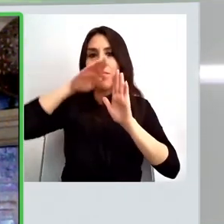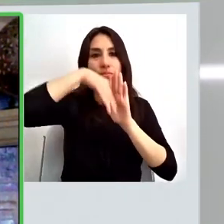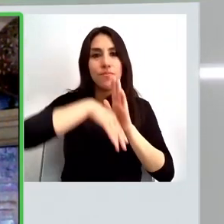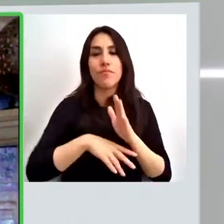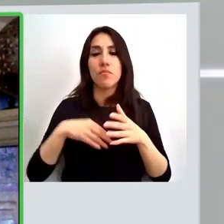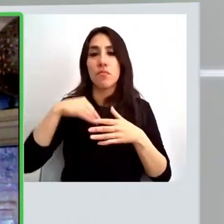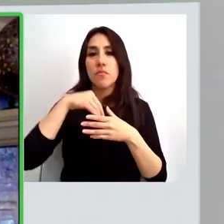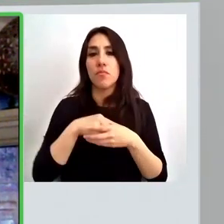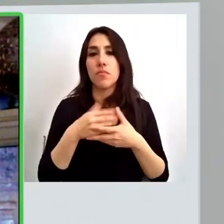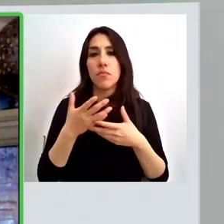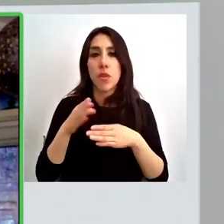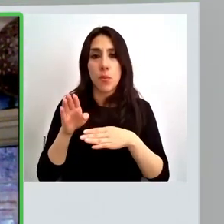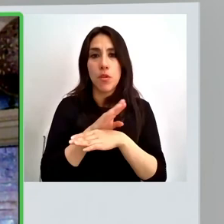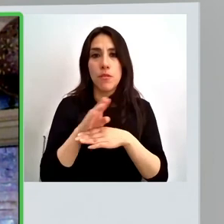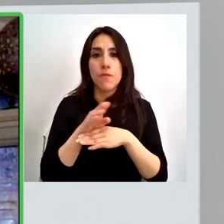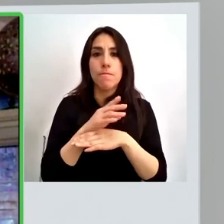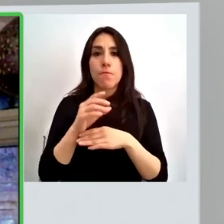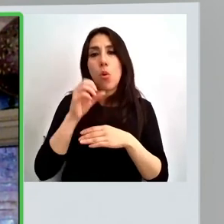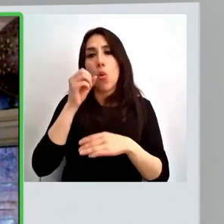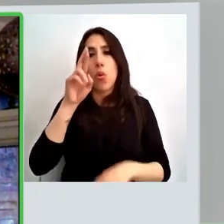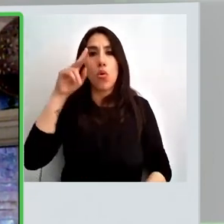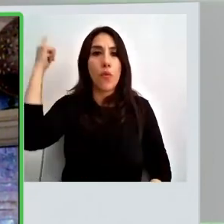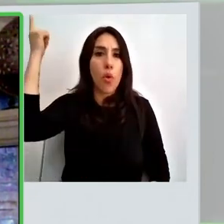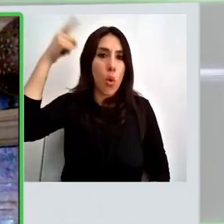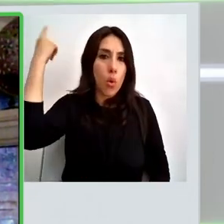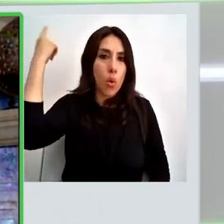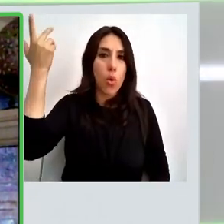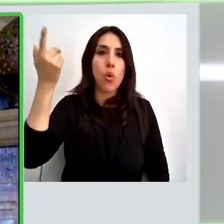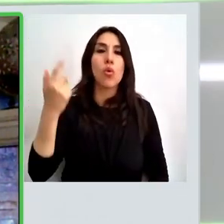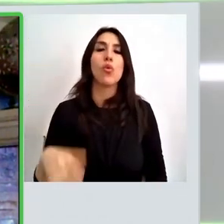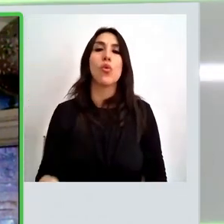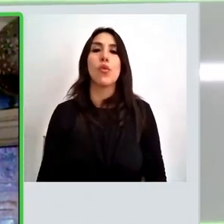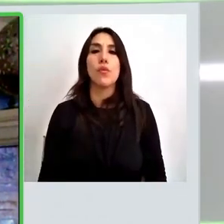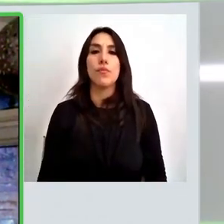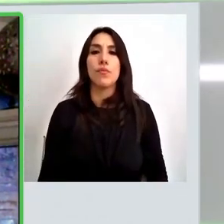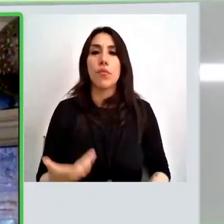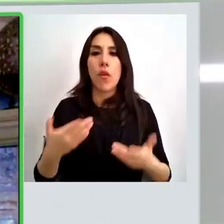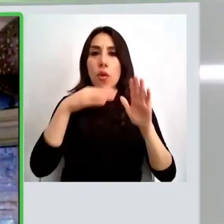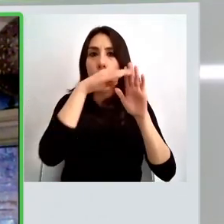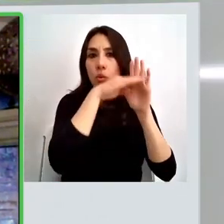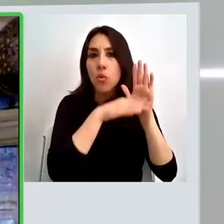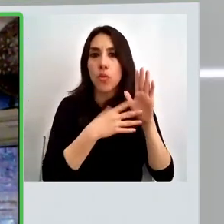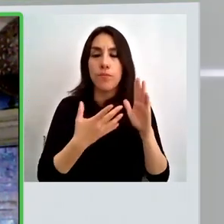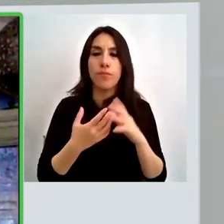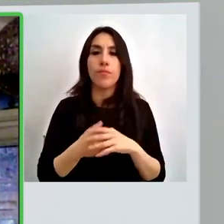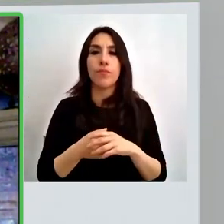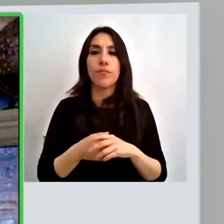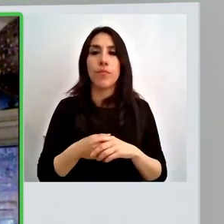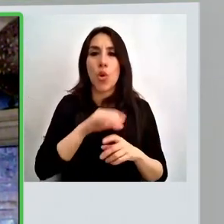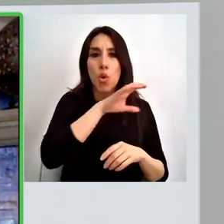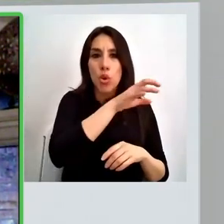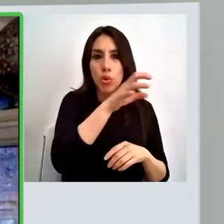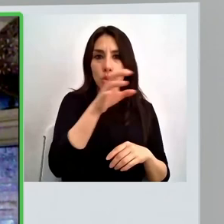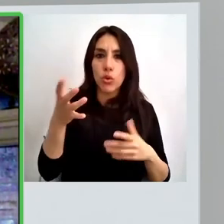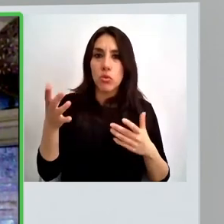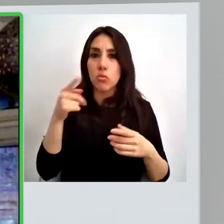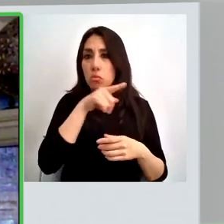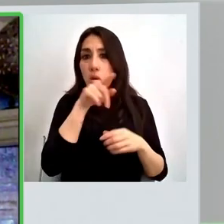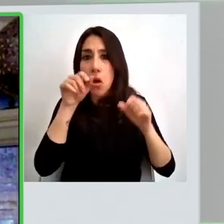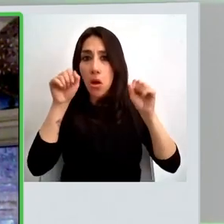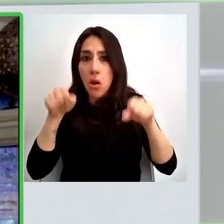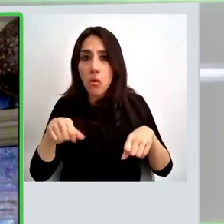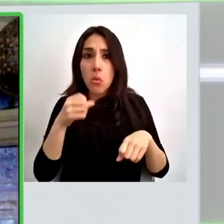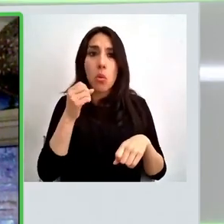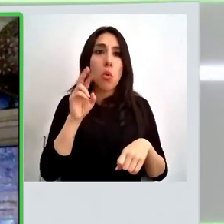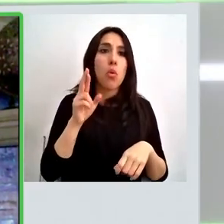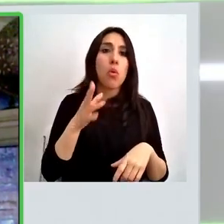nivel más general a nivel país en el país que estén viviendo y también quizás quisieran identificar un número